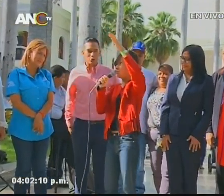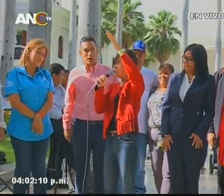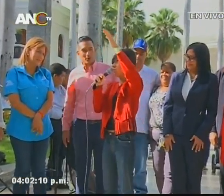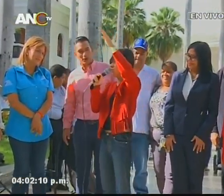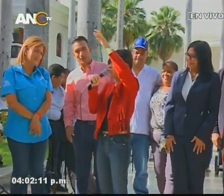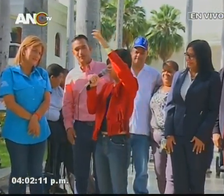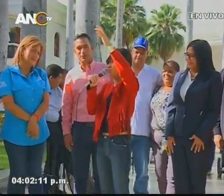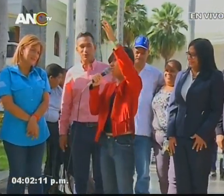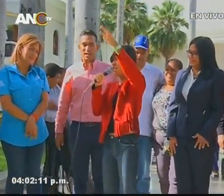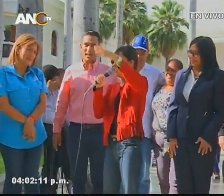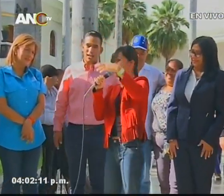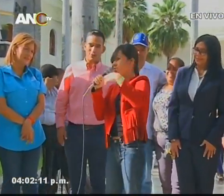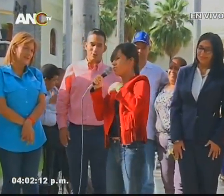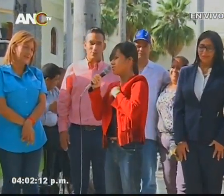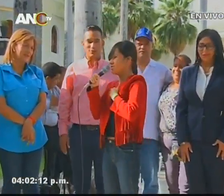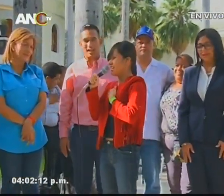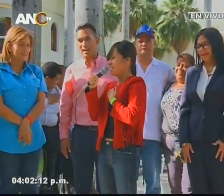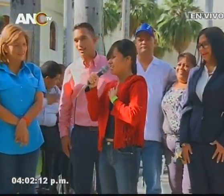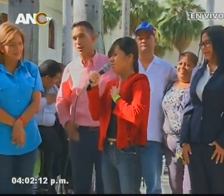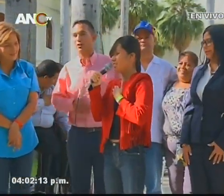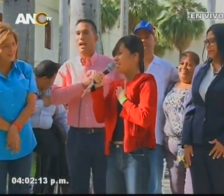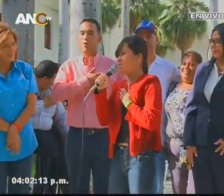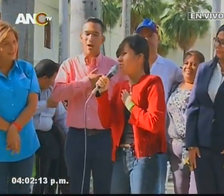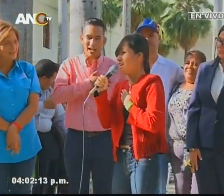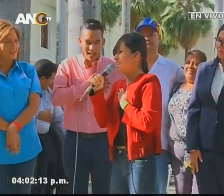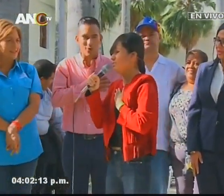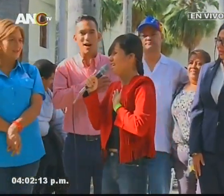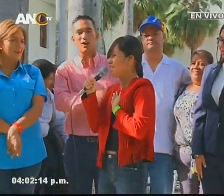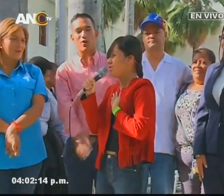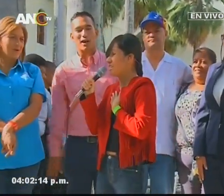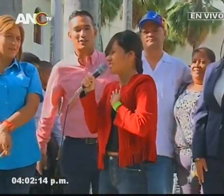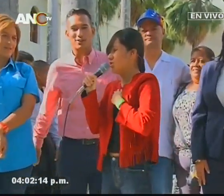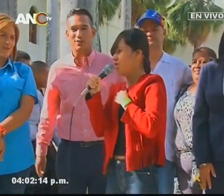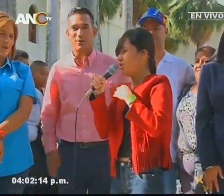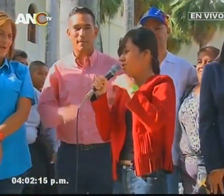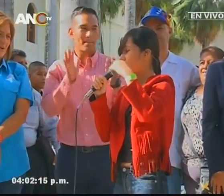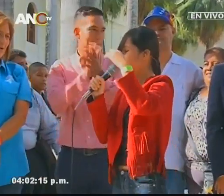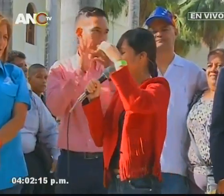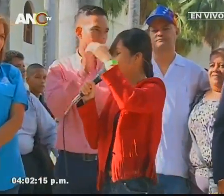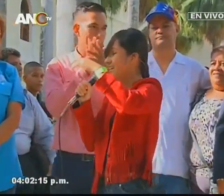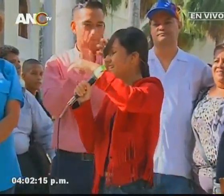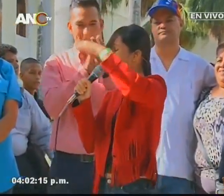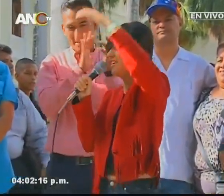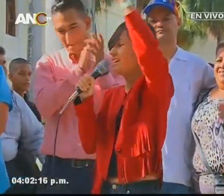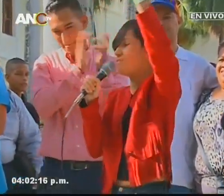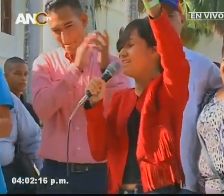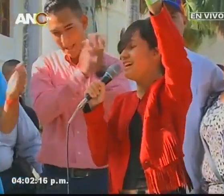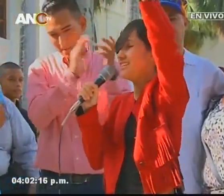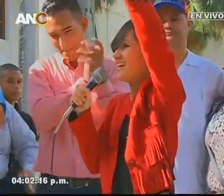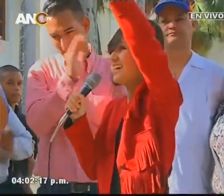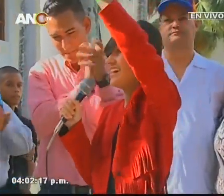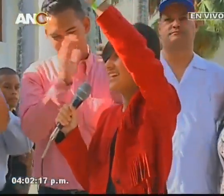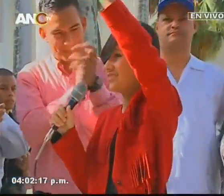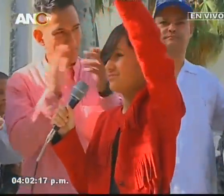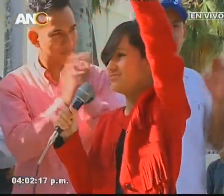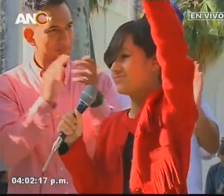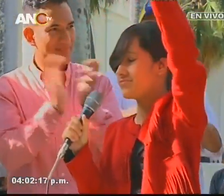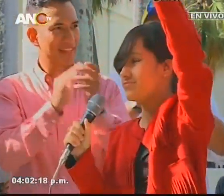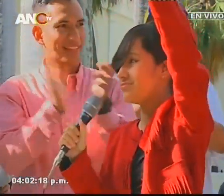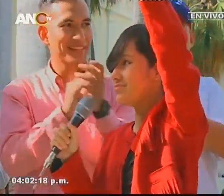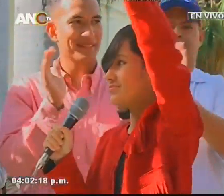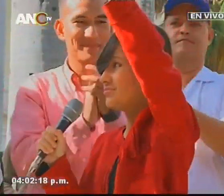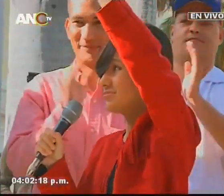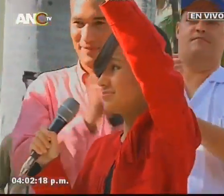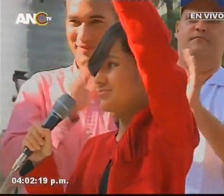cielo. Lucerito, lucerito, tengo herido el corazón. Aquí es lo que el comandante. Le dedico